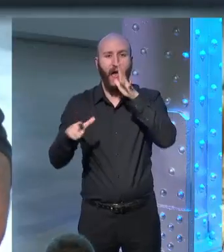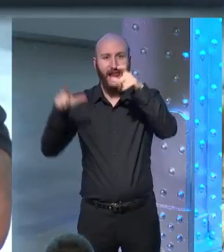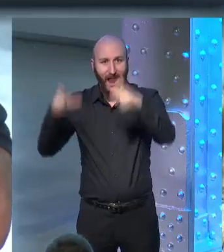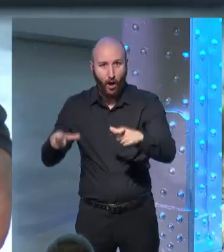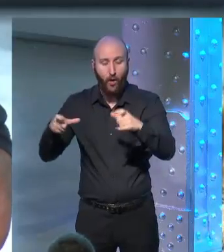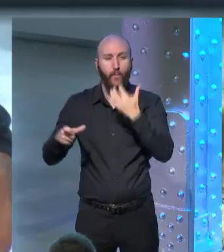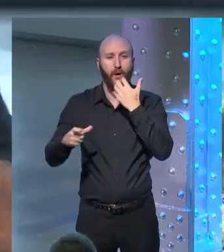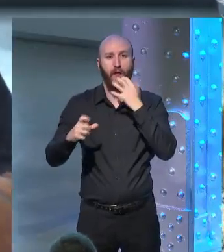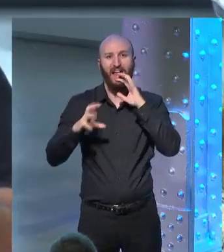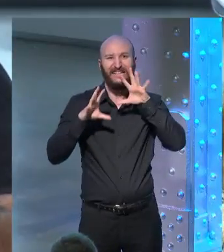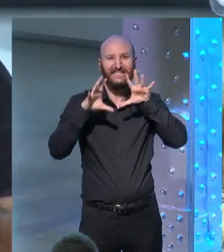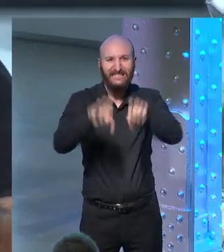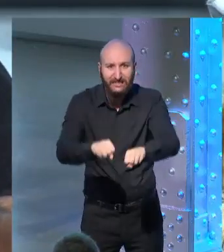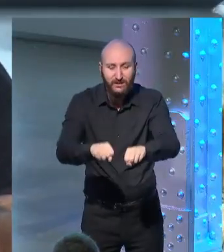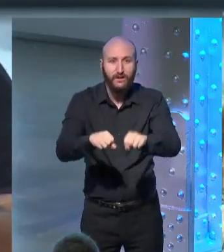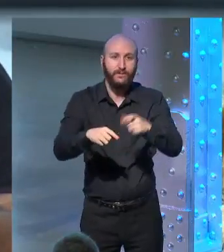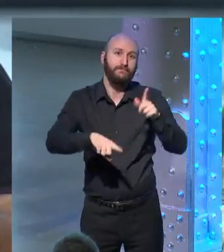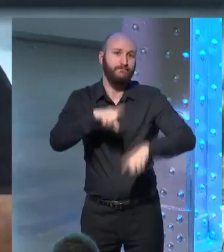van? ¿Dónde hay niños?